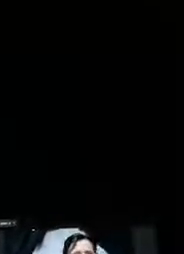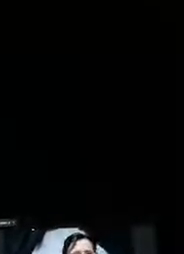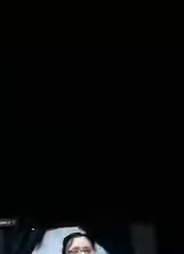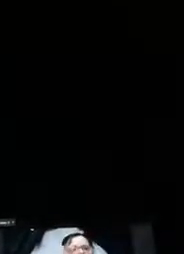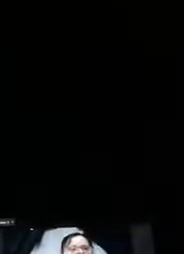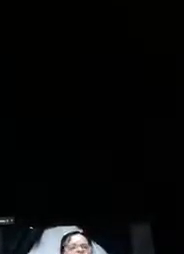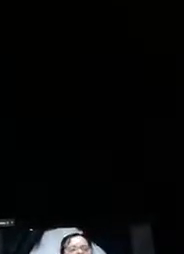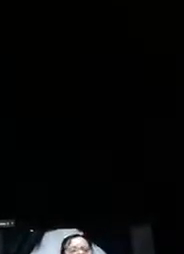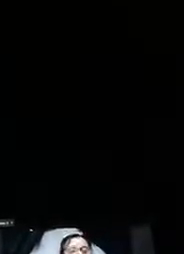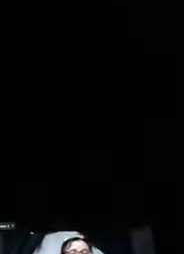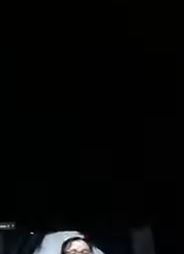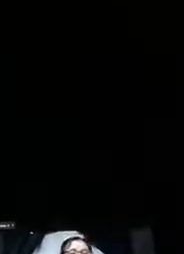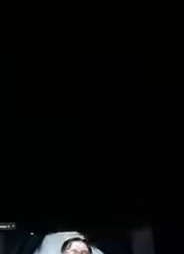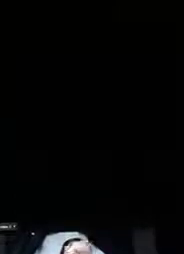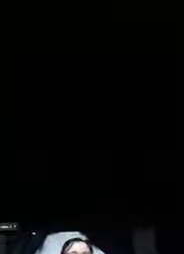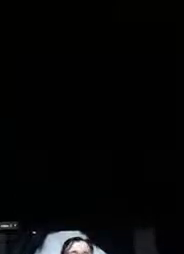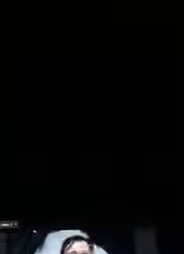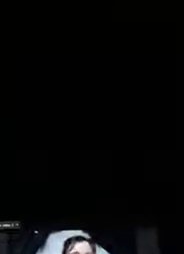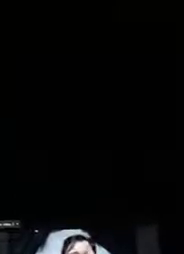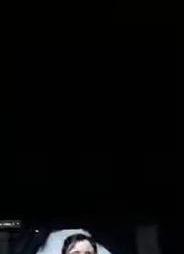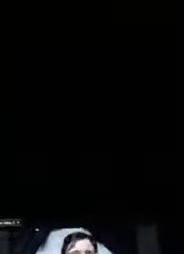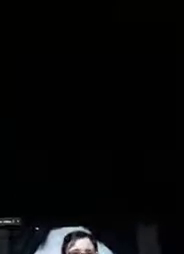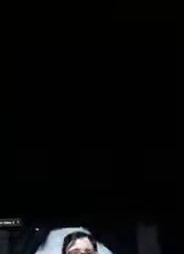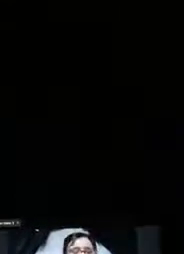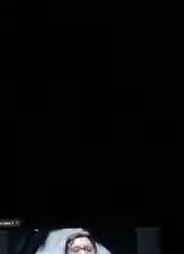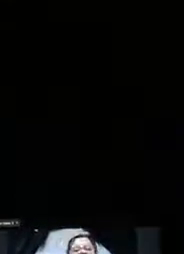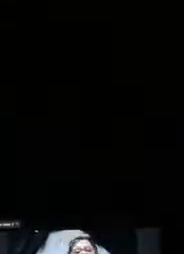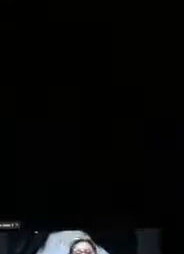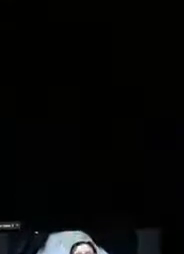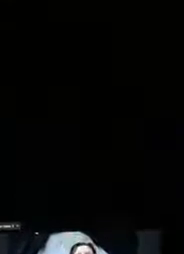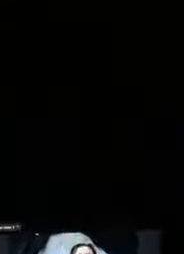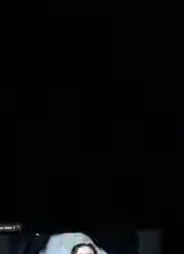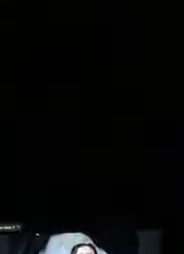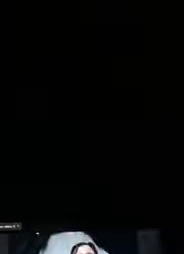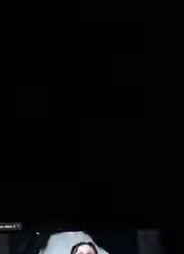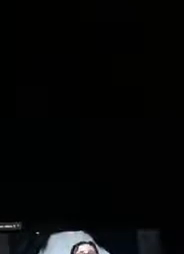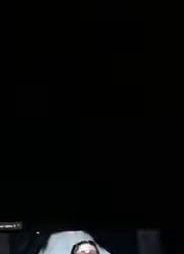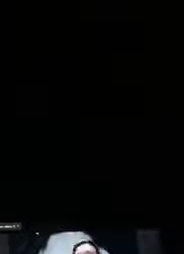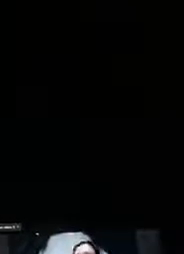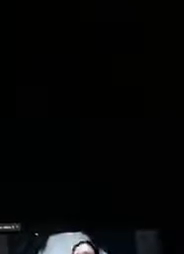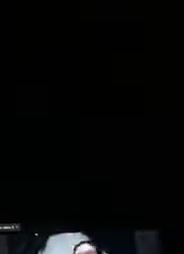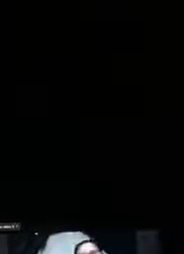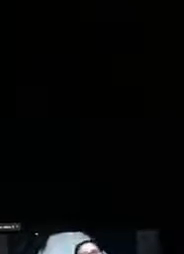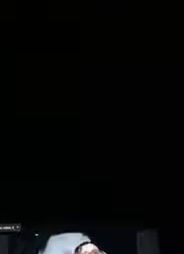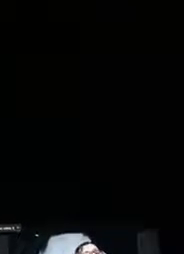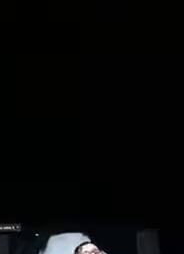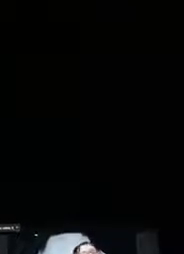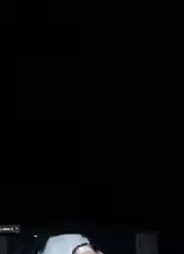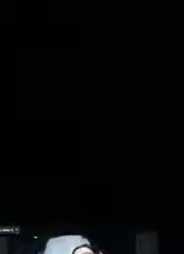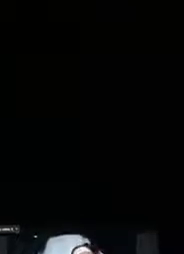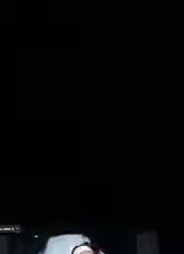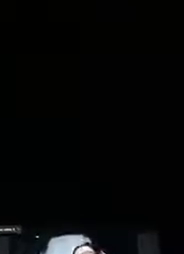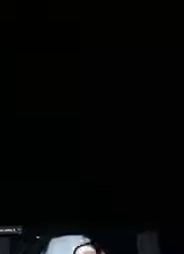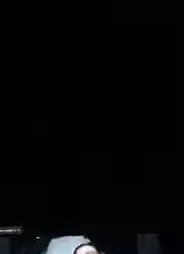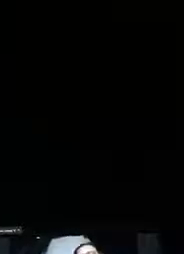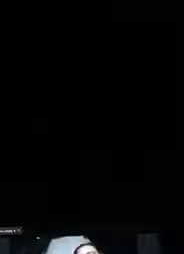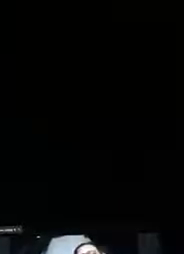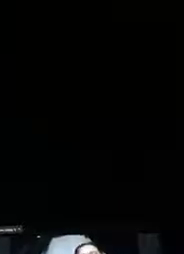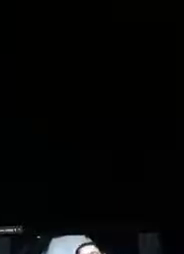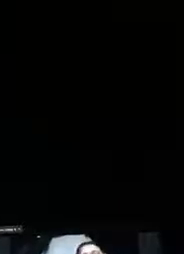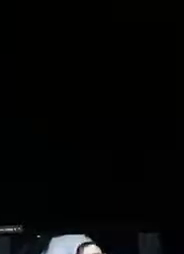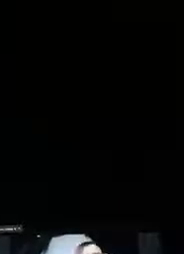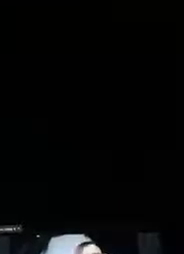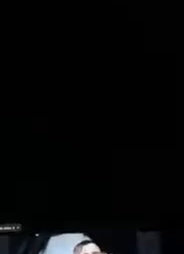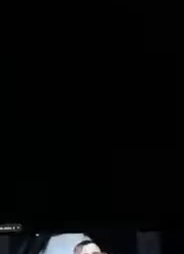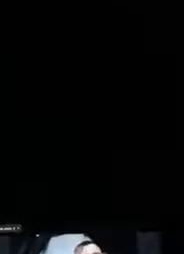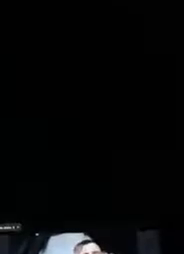me voy a tomar el atrevimiento sobre los colegios oralistas. Estaría re bueno que prueben la Eugenia. Sí, porque yo